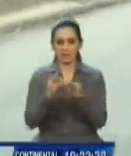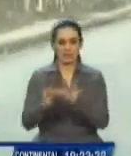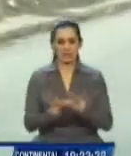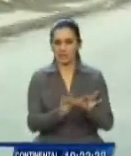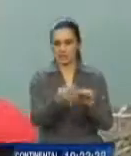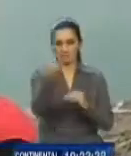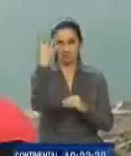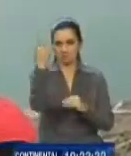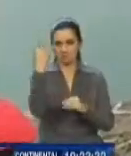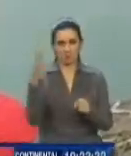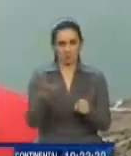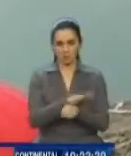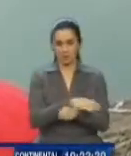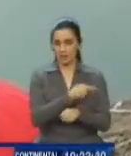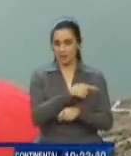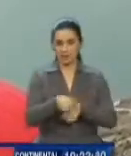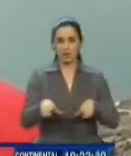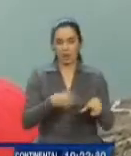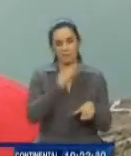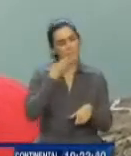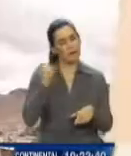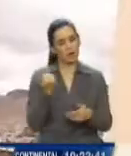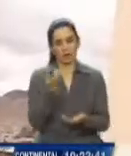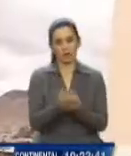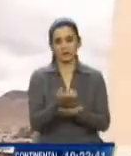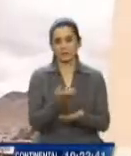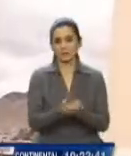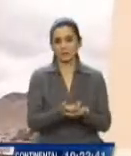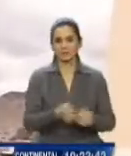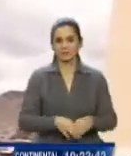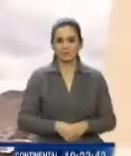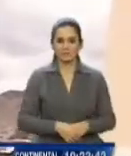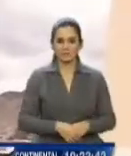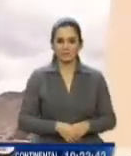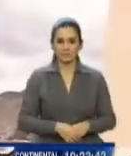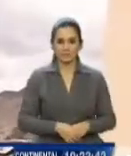asfaltadas y señalizadas, la zona ha dinamizado su economía. Alexis Moncayo, Ecuador TV.